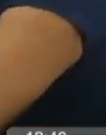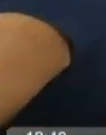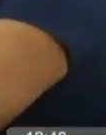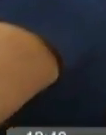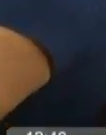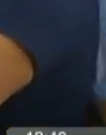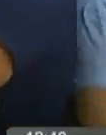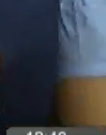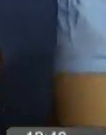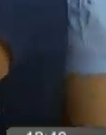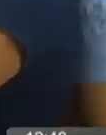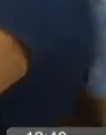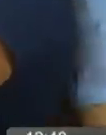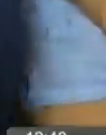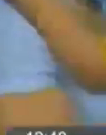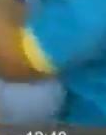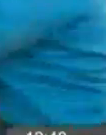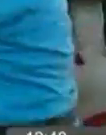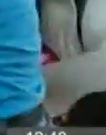nació.